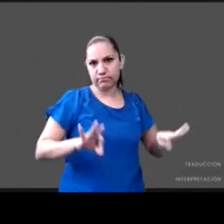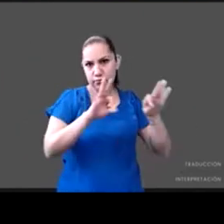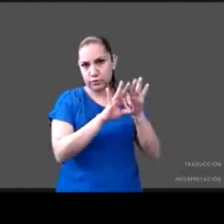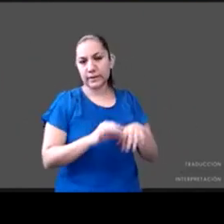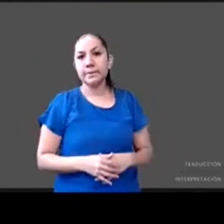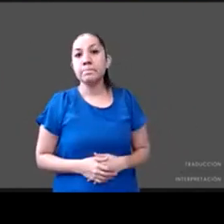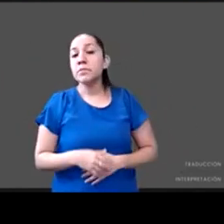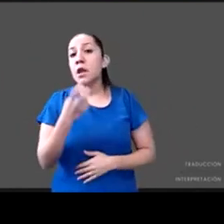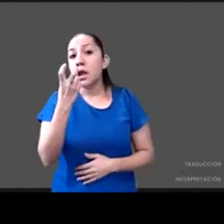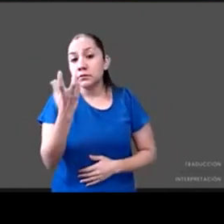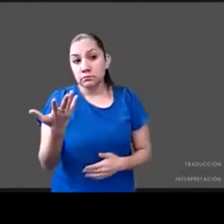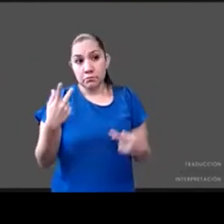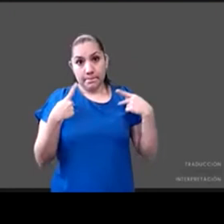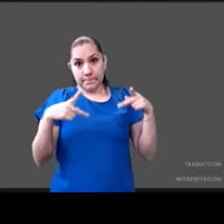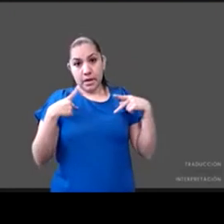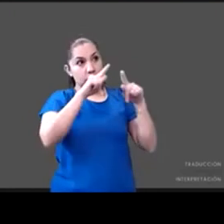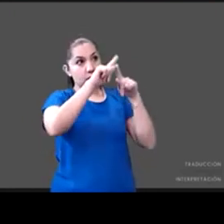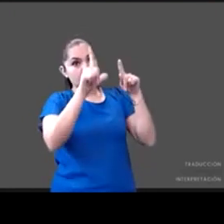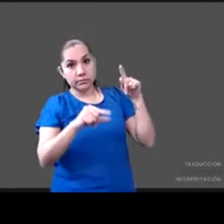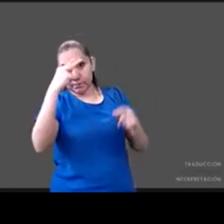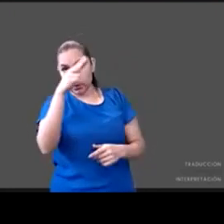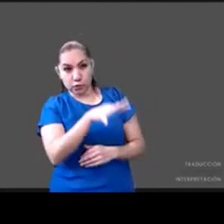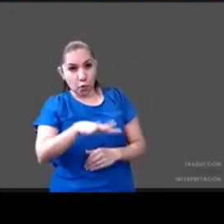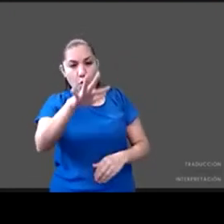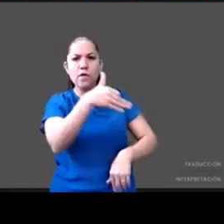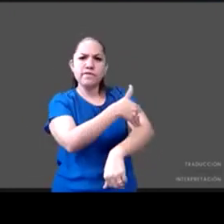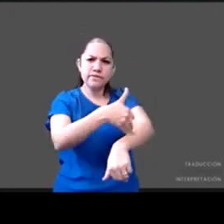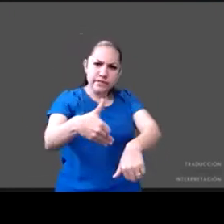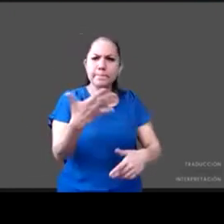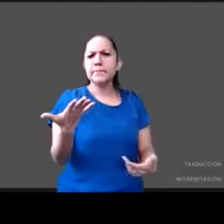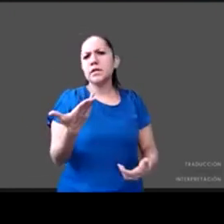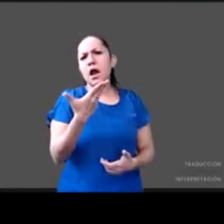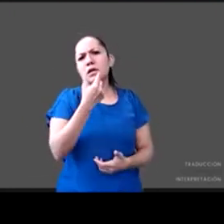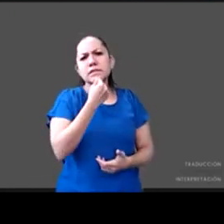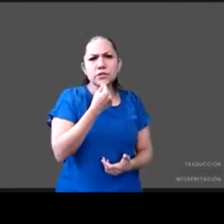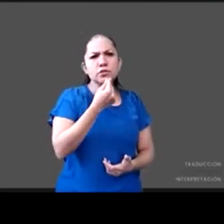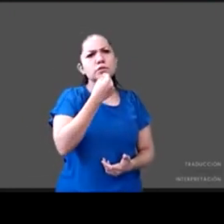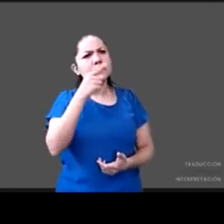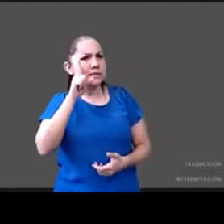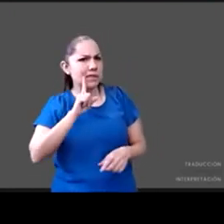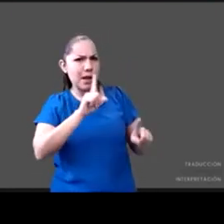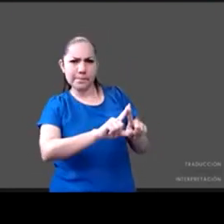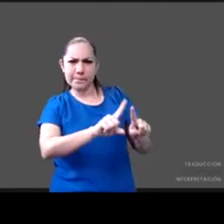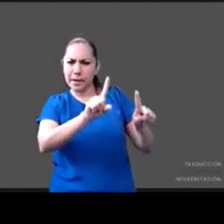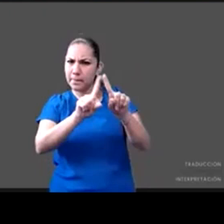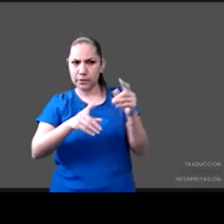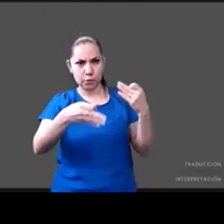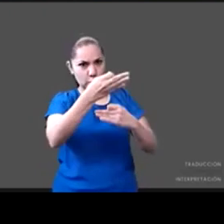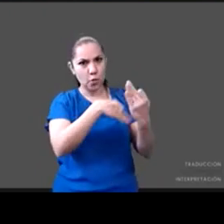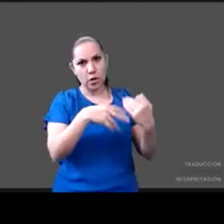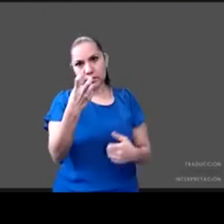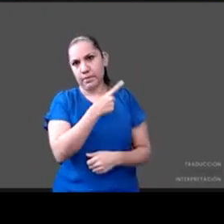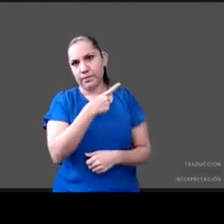las personas del país, de las familias, pero también de niños y niñas, y necesitamos crecer conjuntamente en este enfoque de